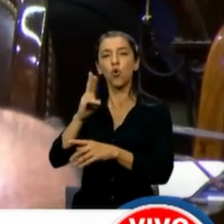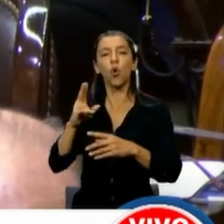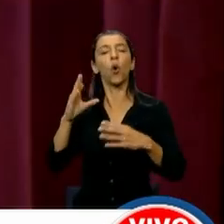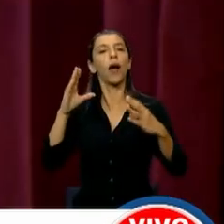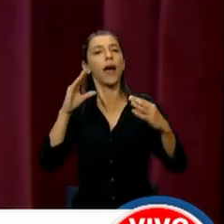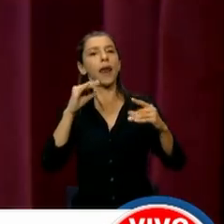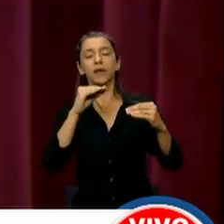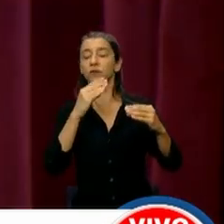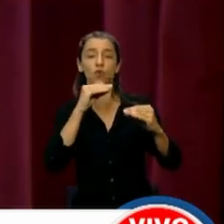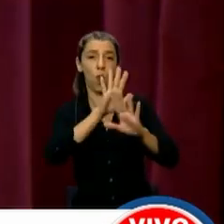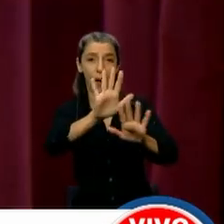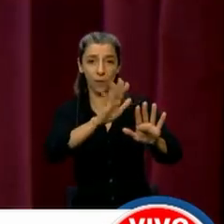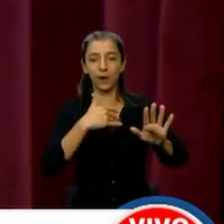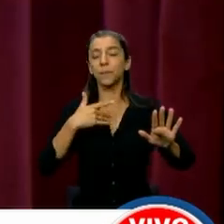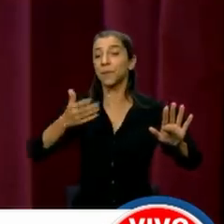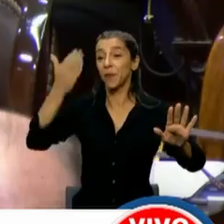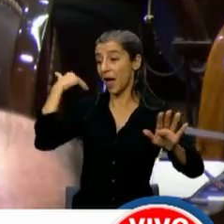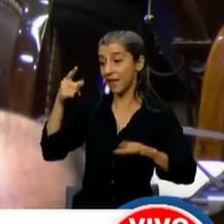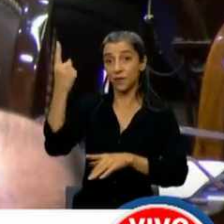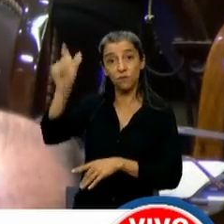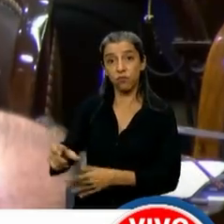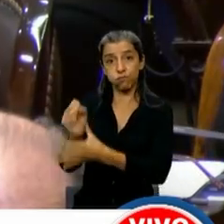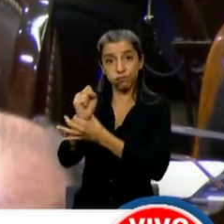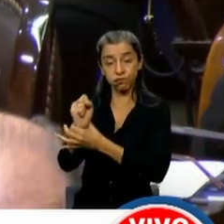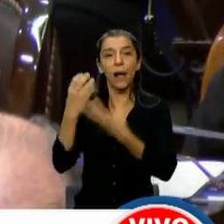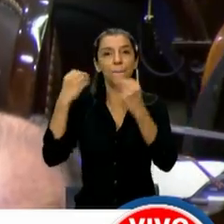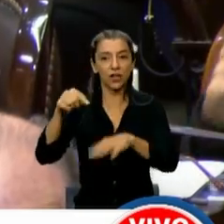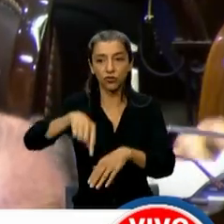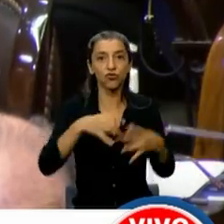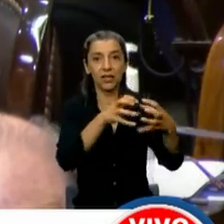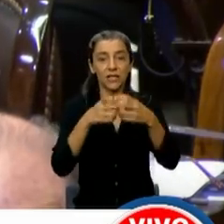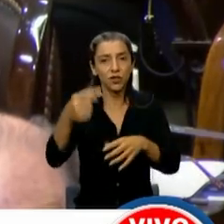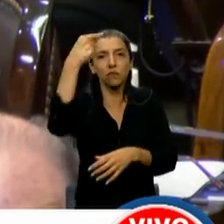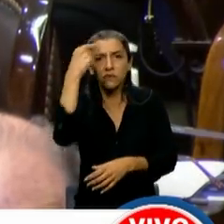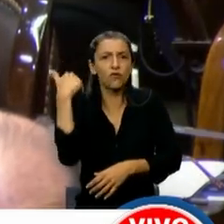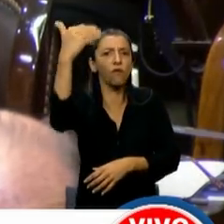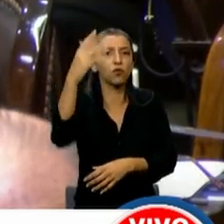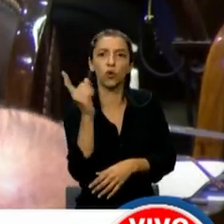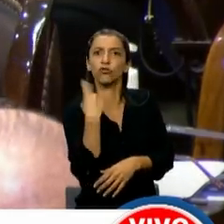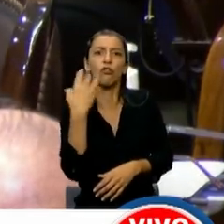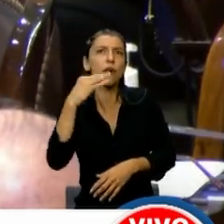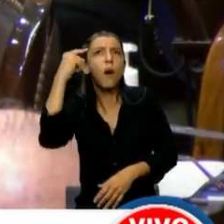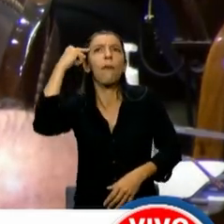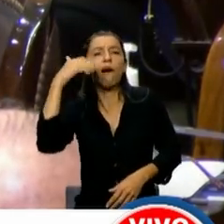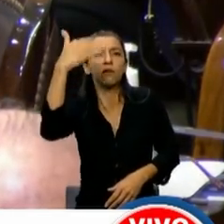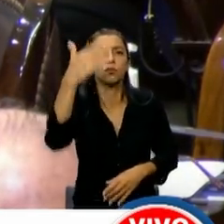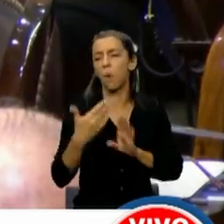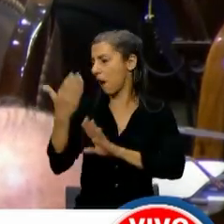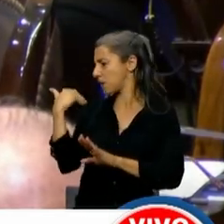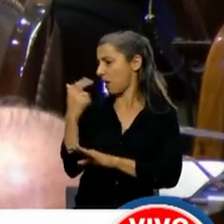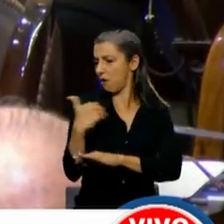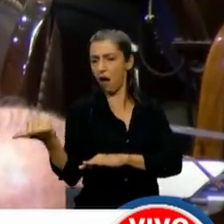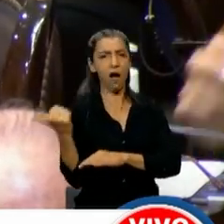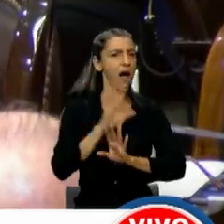psoe esta sesión diciendo que teníamos que pensar en el futuro que mirar al futuro y que no debíamos mirar ni al pasado en el